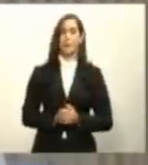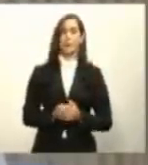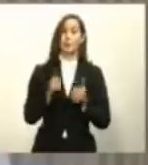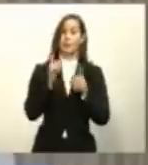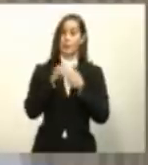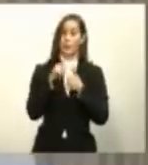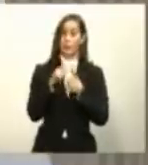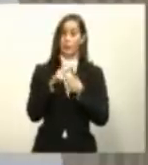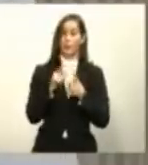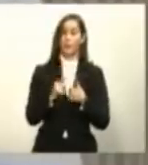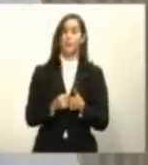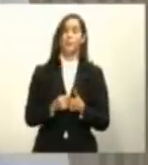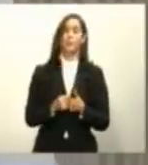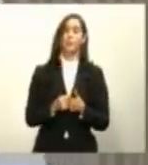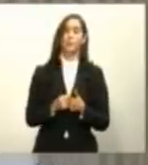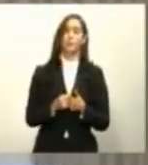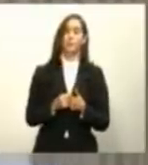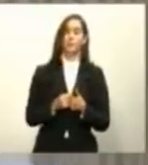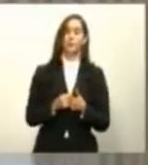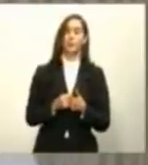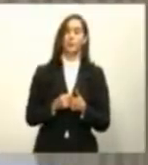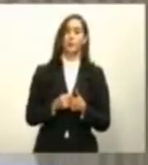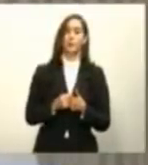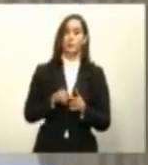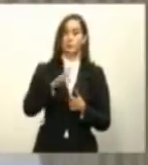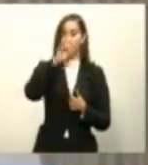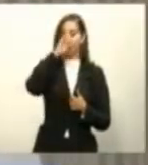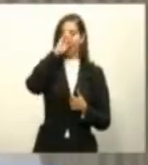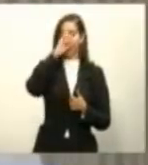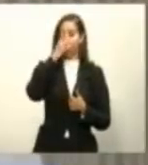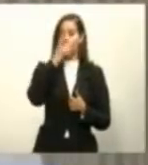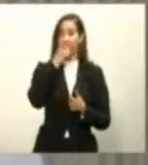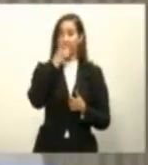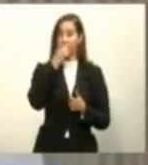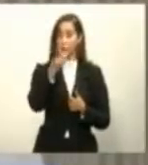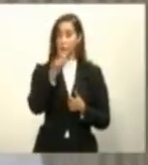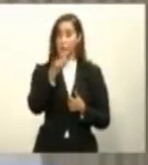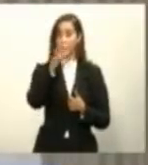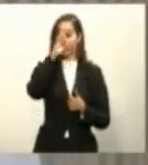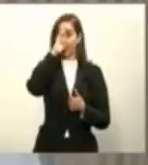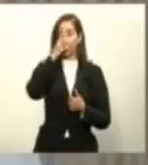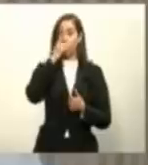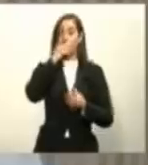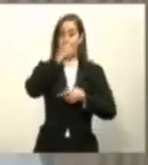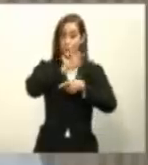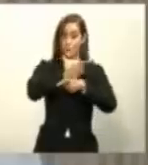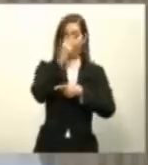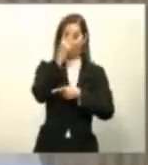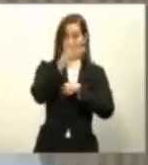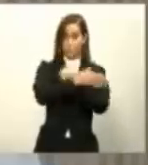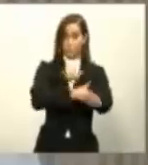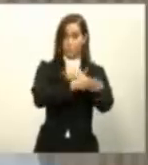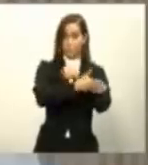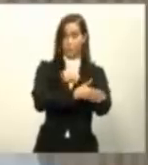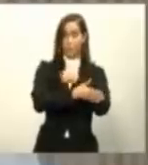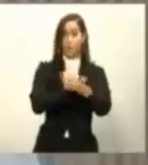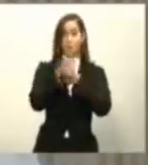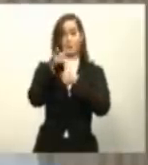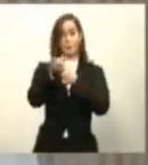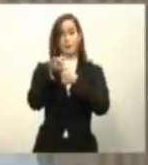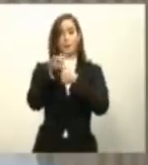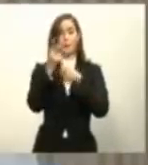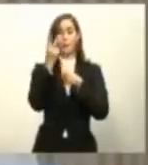Primero, la República Dominicana y la República de Haití, así como sus